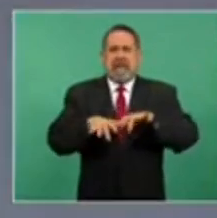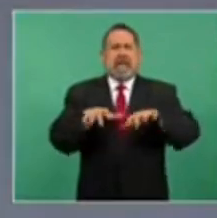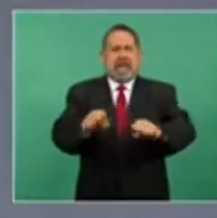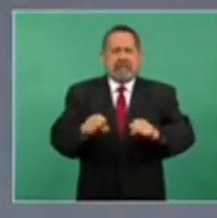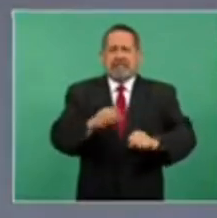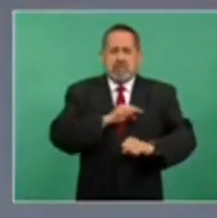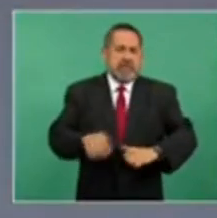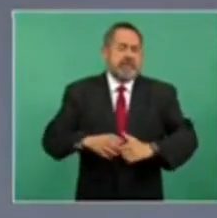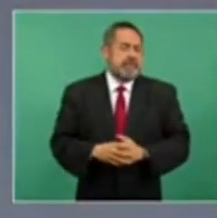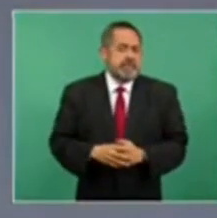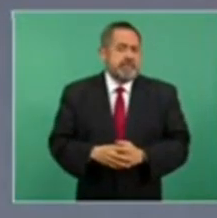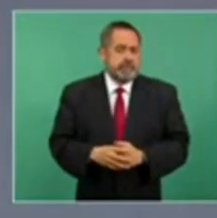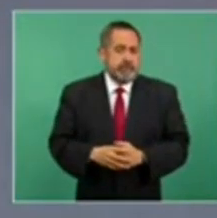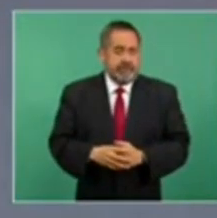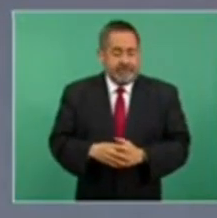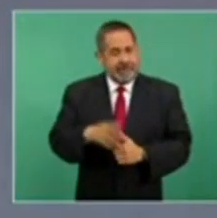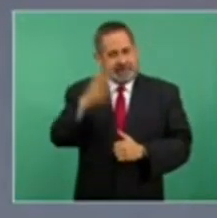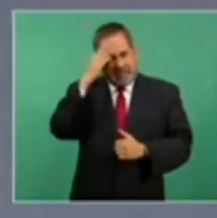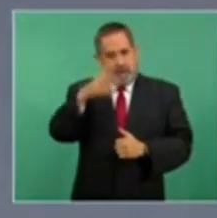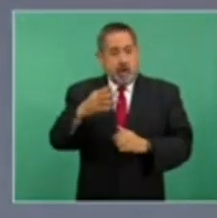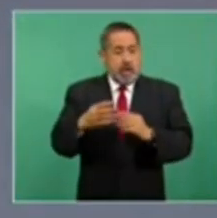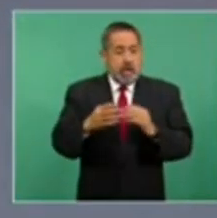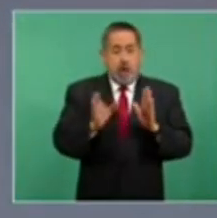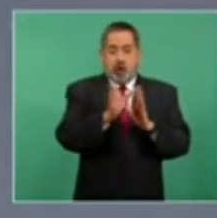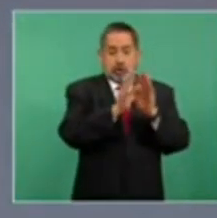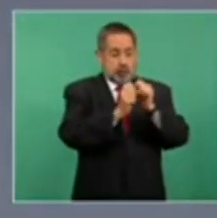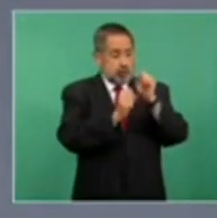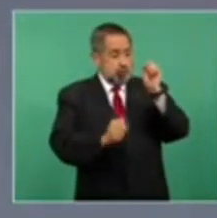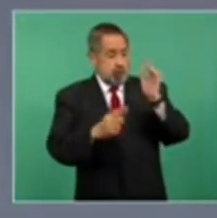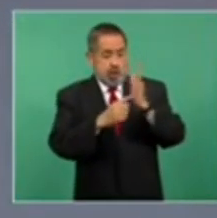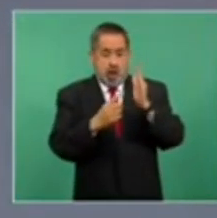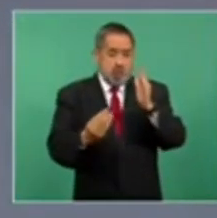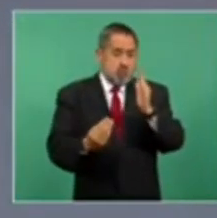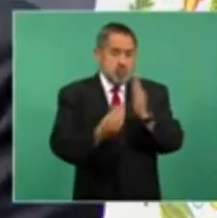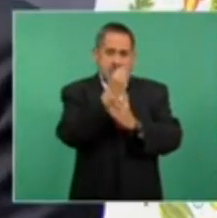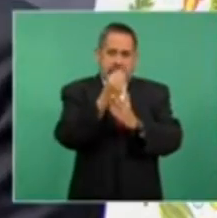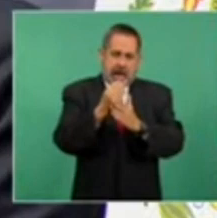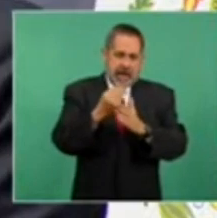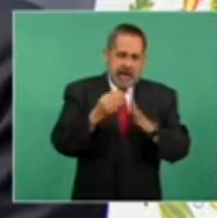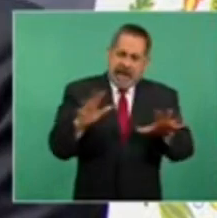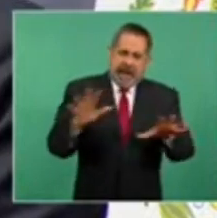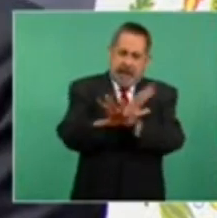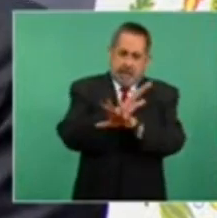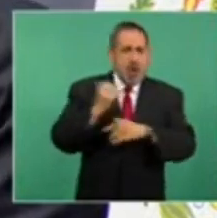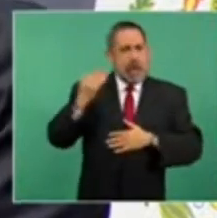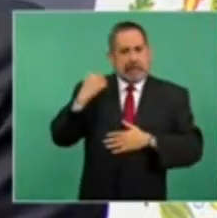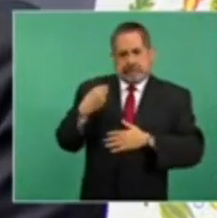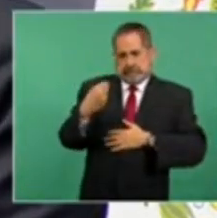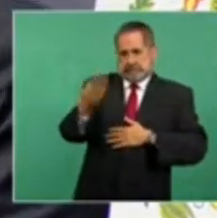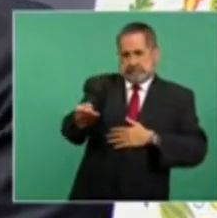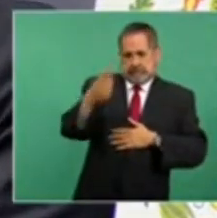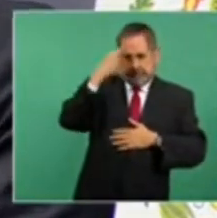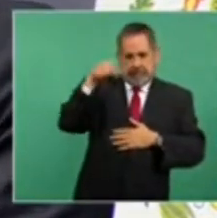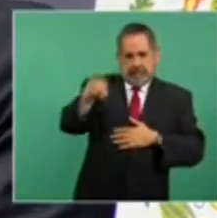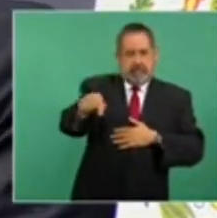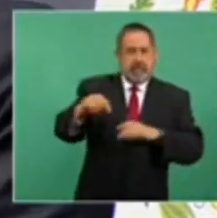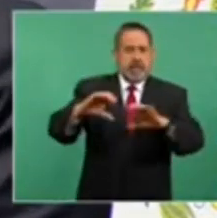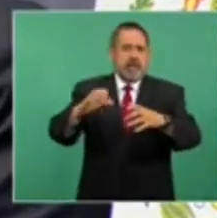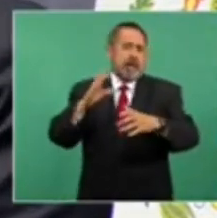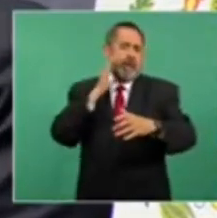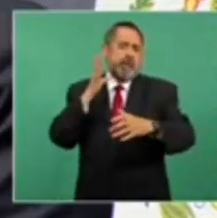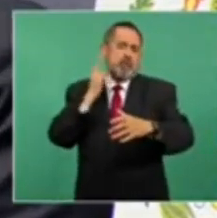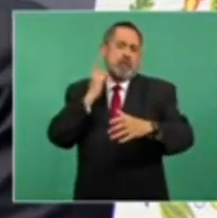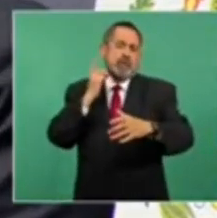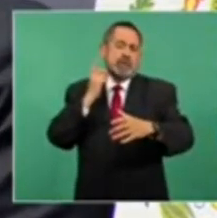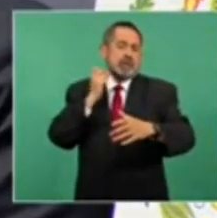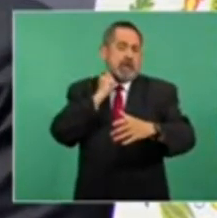Con la nueva reforma constitucional que enviamos al Congreso, nueva iniciativa de